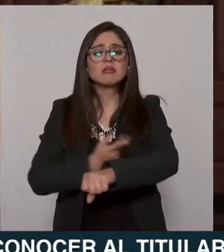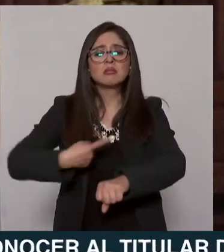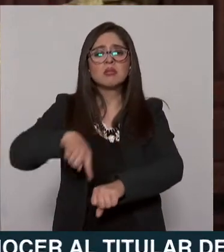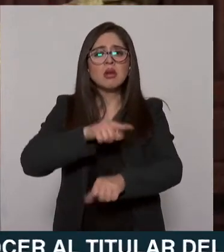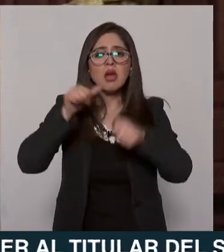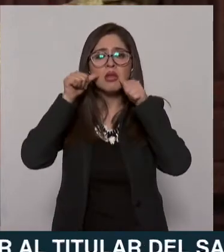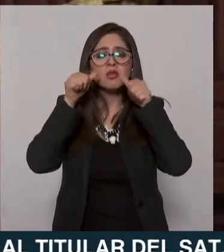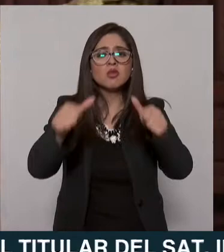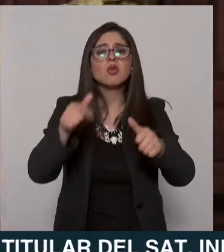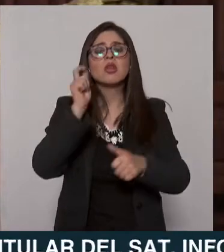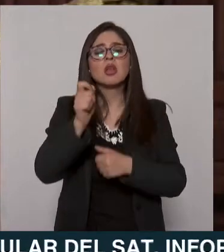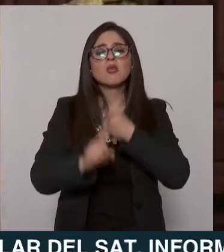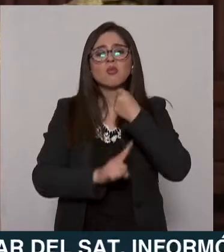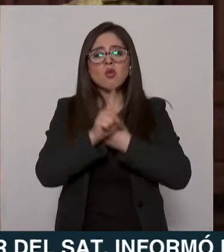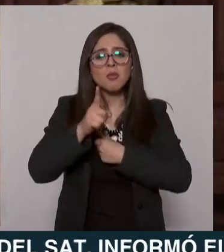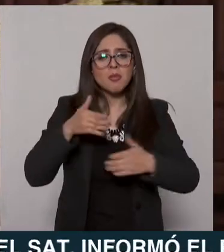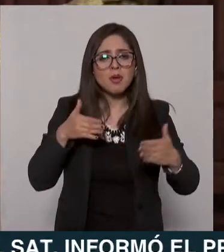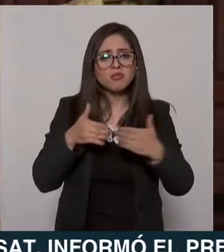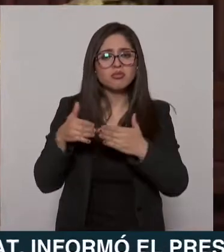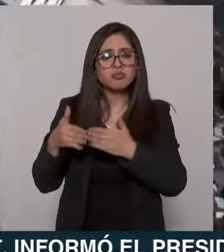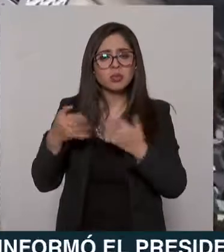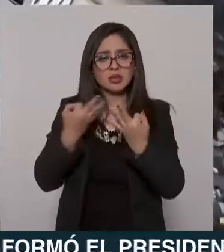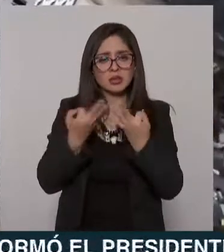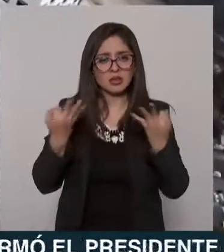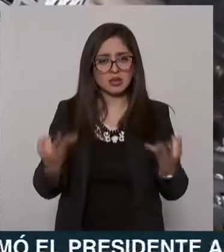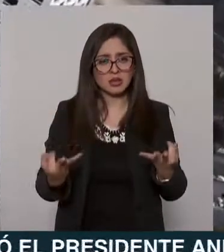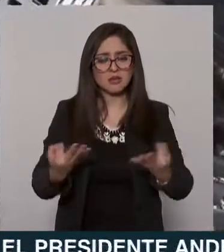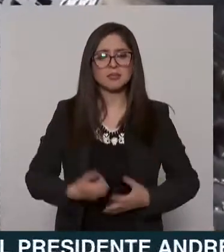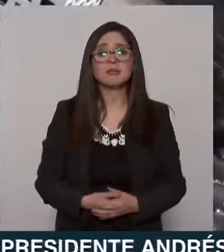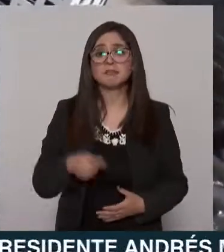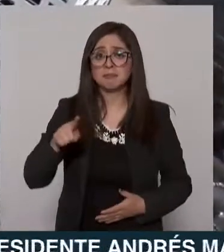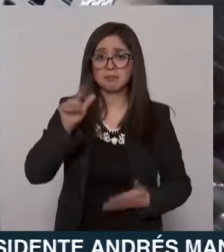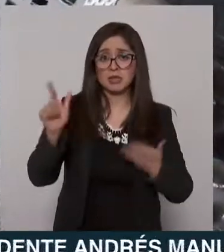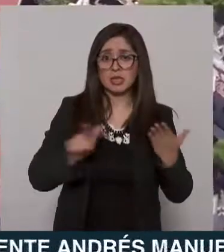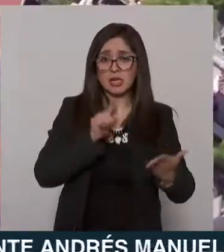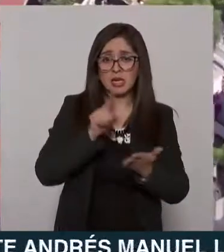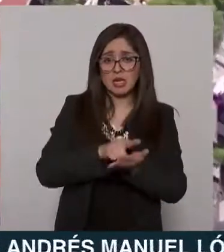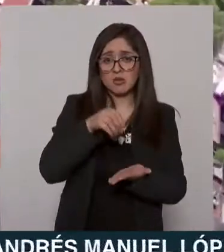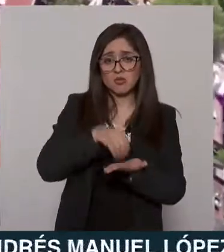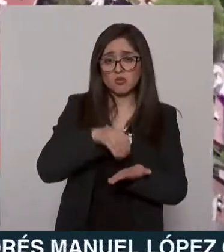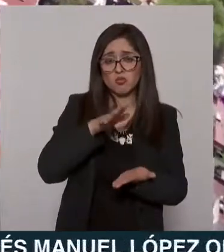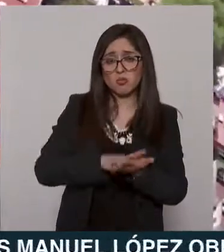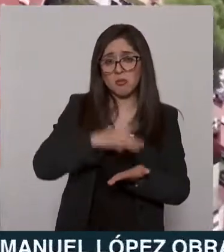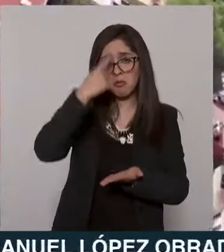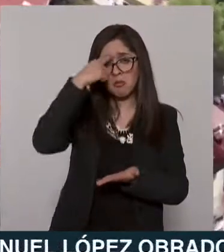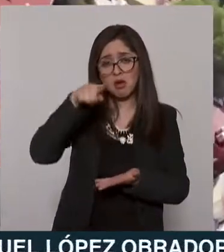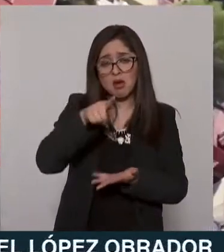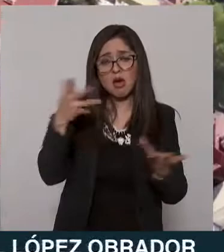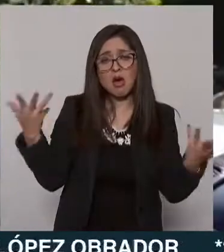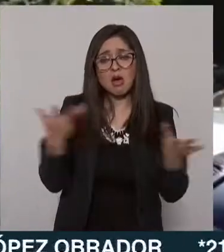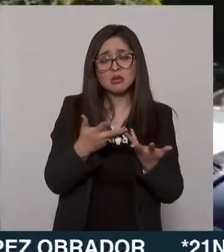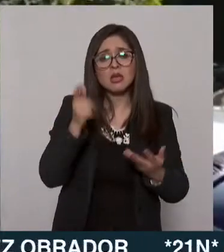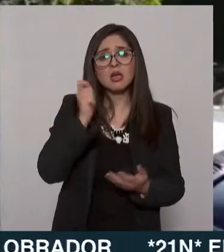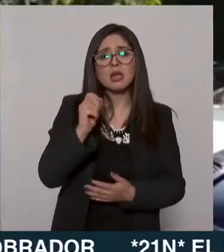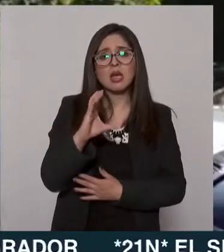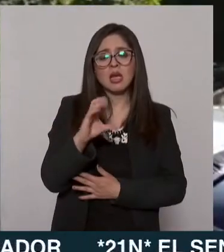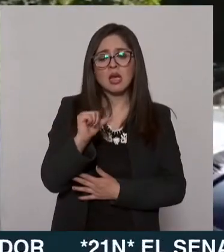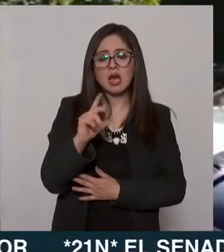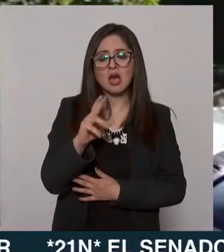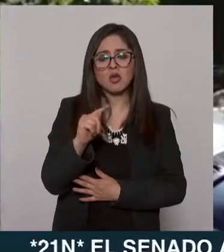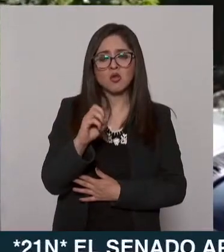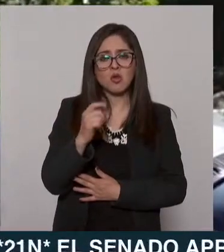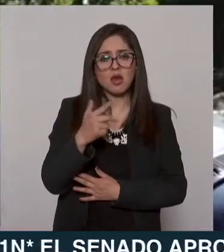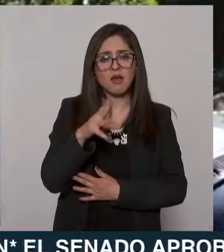de los conflictos de los límites territoriales. Con esta ley se sientan las bases para la generación e integración de la cartografía oficial de la